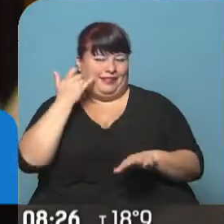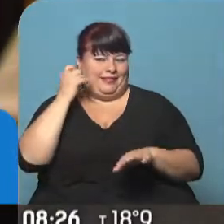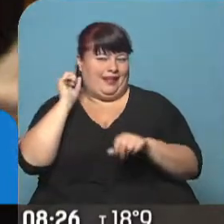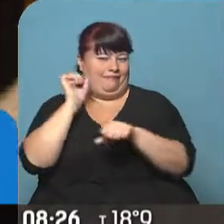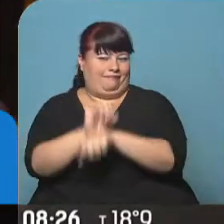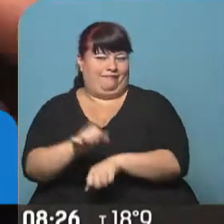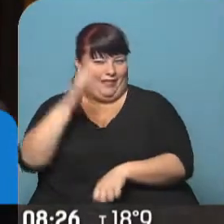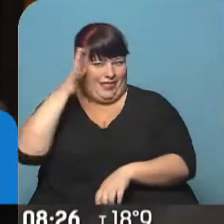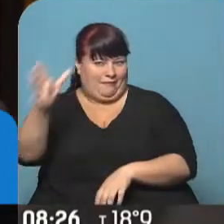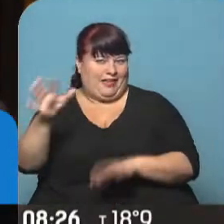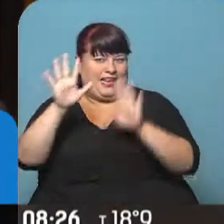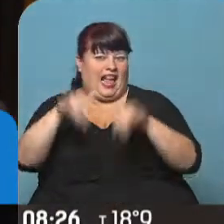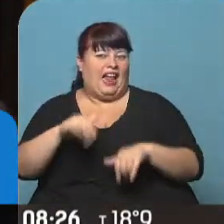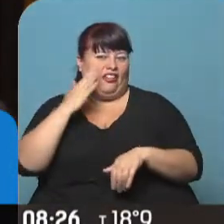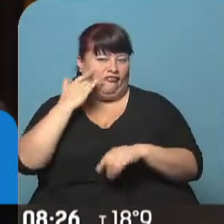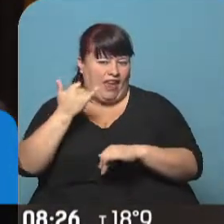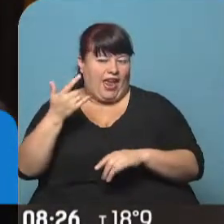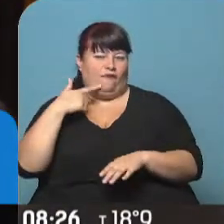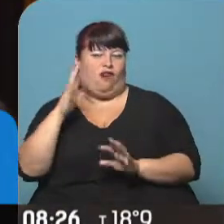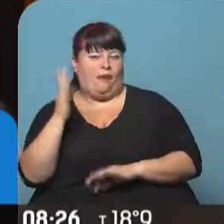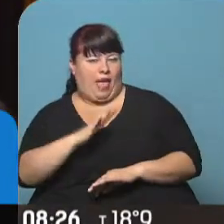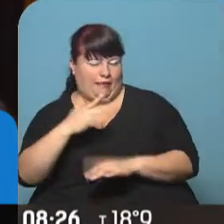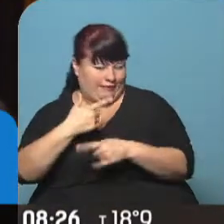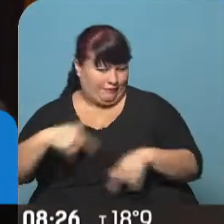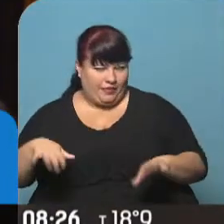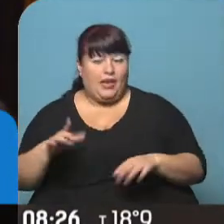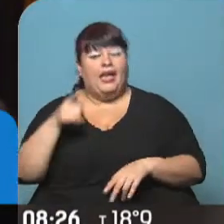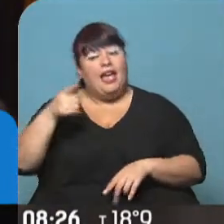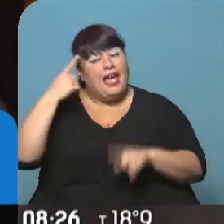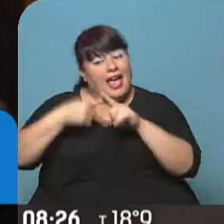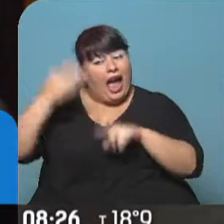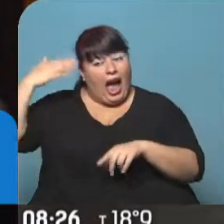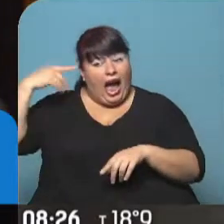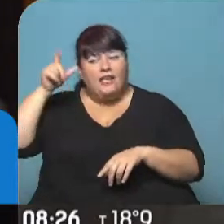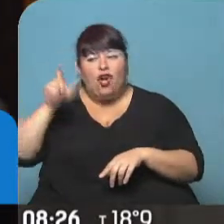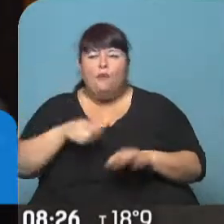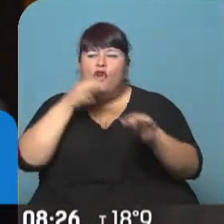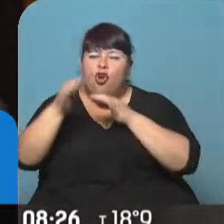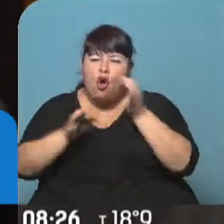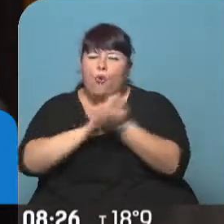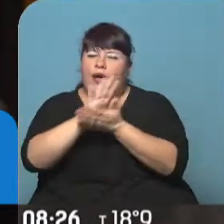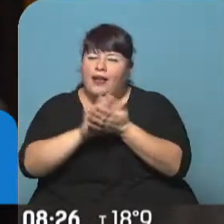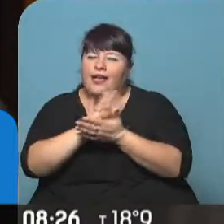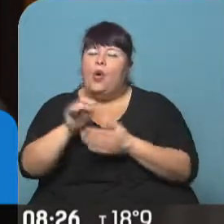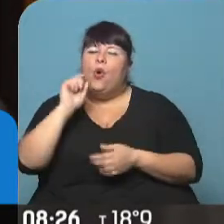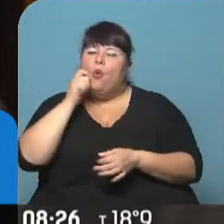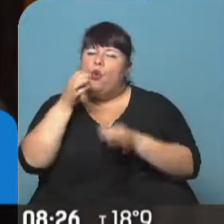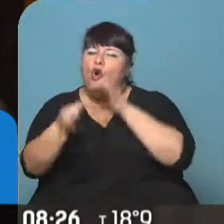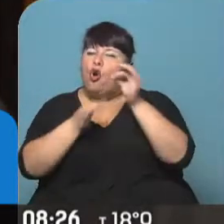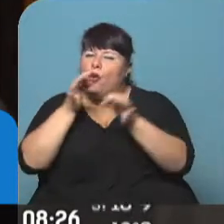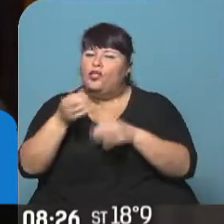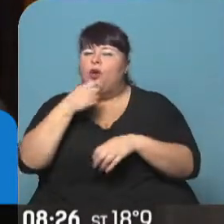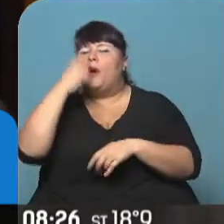al extremo con estas cartas de Facebook y demás en tono amenazante y demás, pero era en su momento un hombre dialoguista que tenía muy buen diálogo